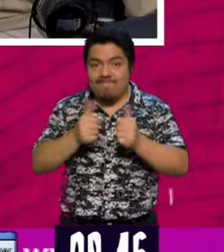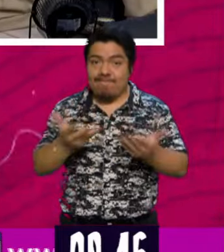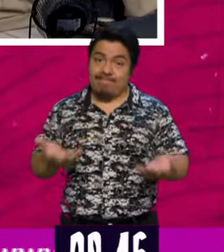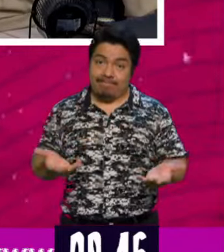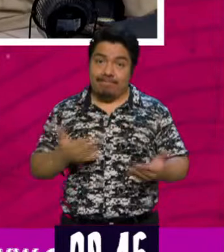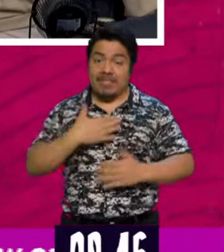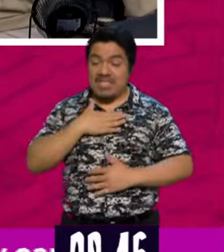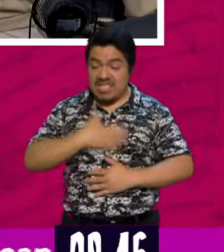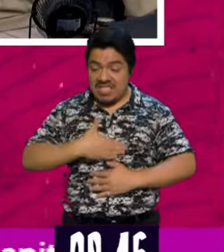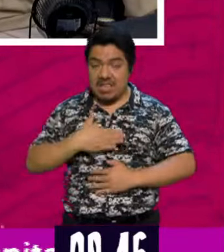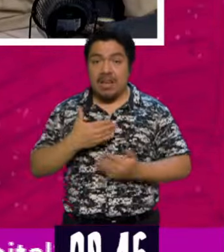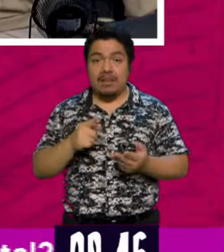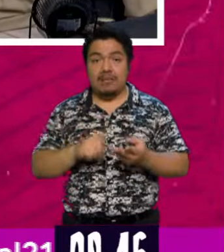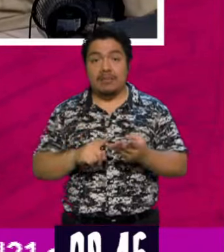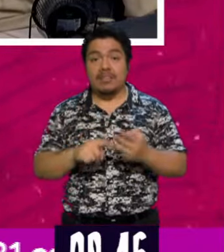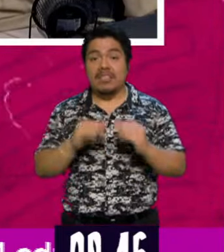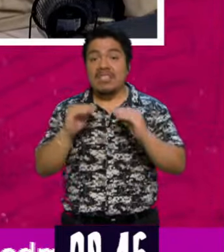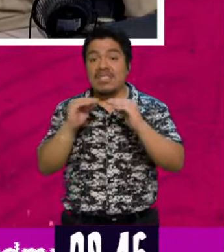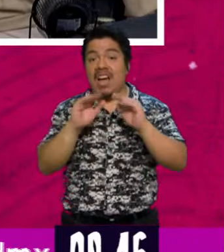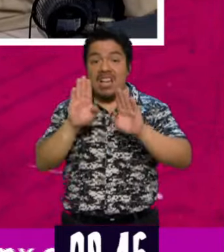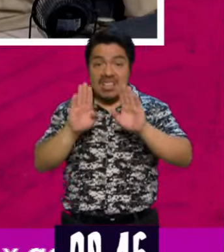auténtica democracia y la libertad.